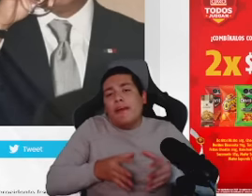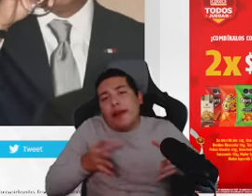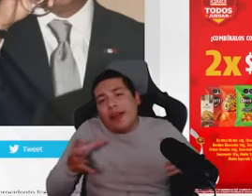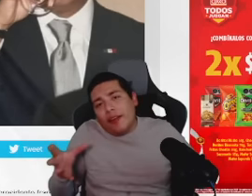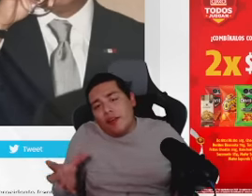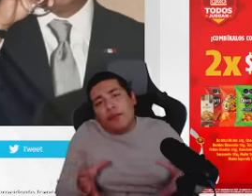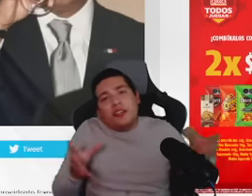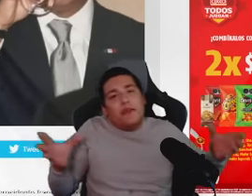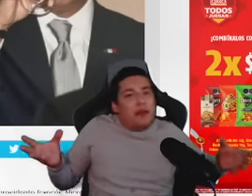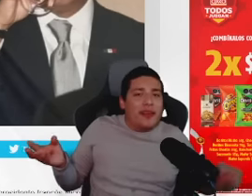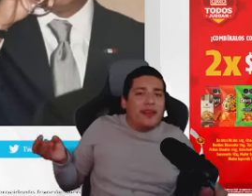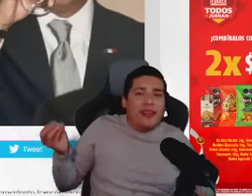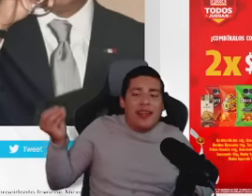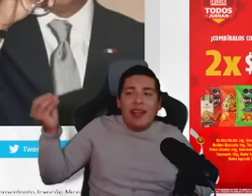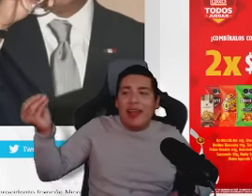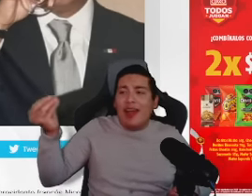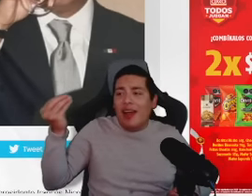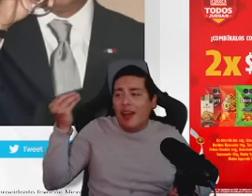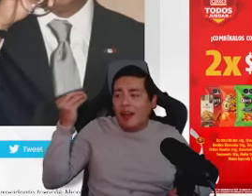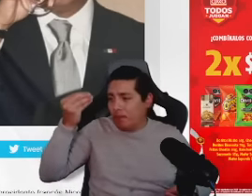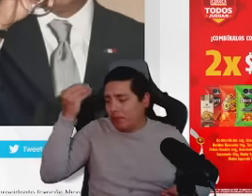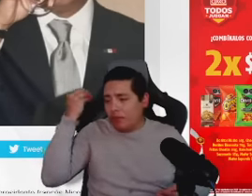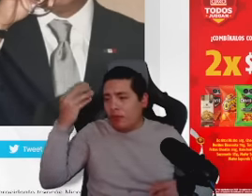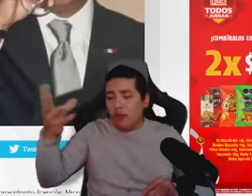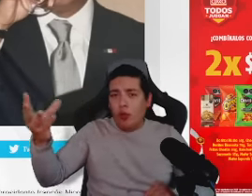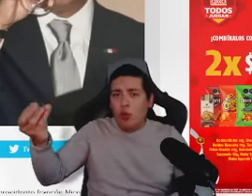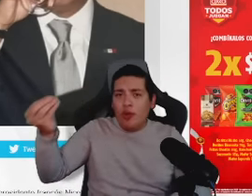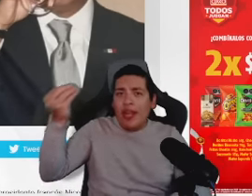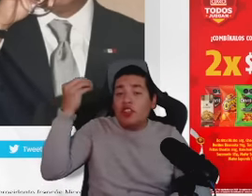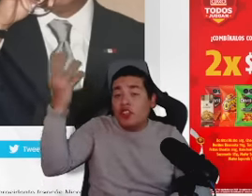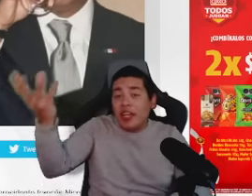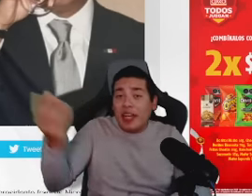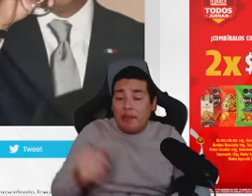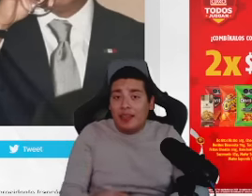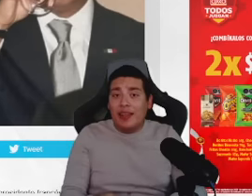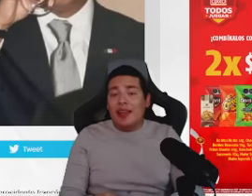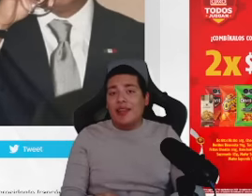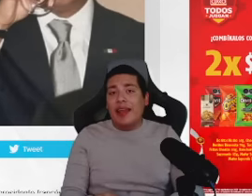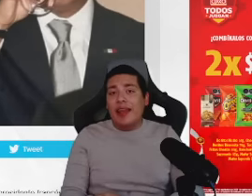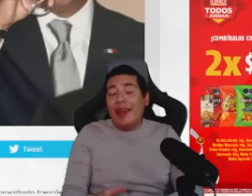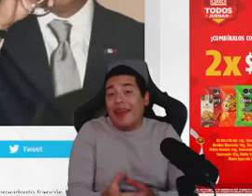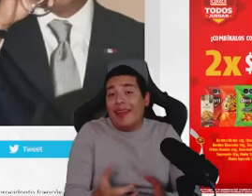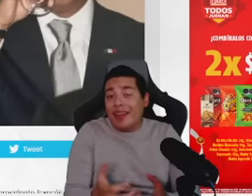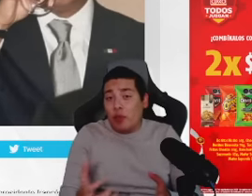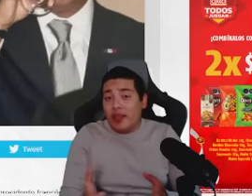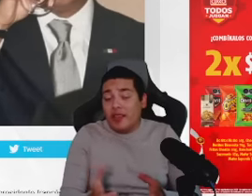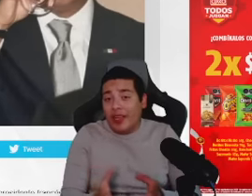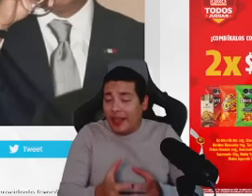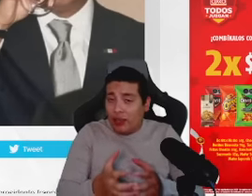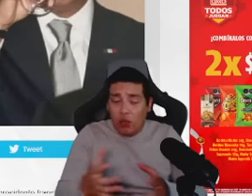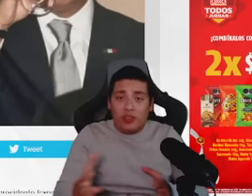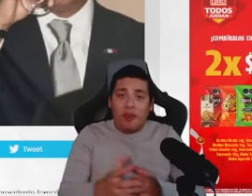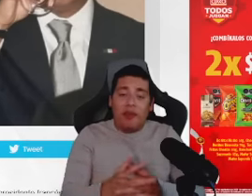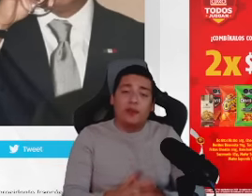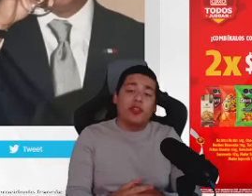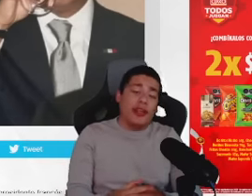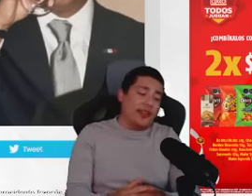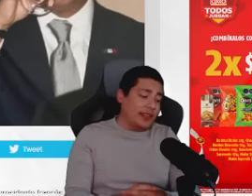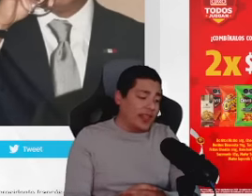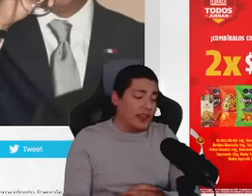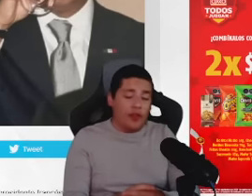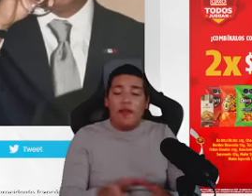felipe calderón pues simplemente era una pnc lemas de la delincuencia que todos sabemos